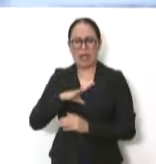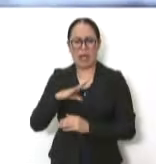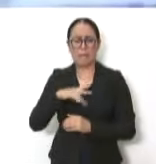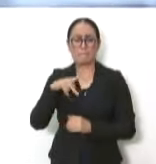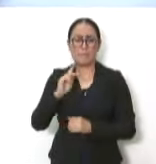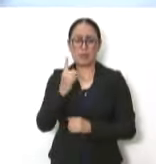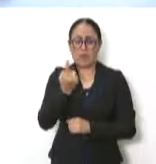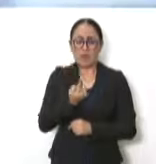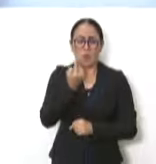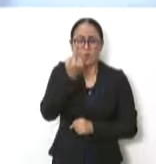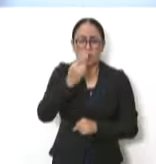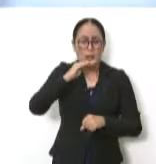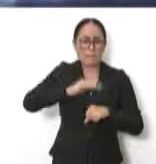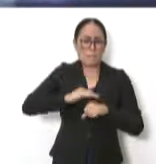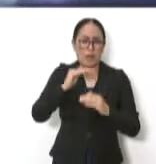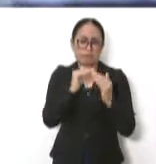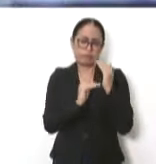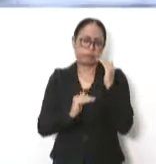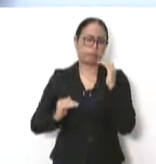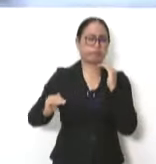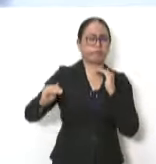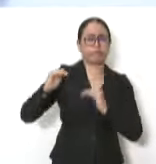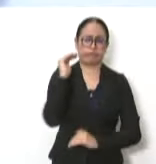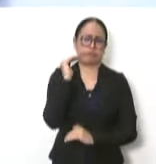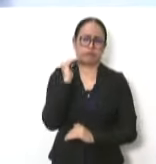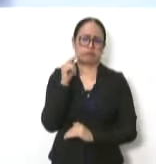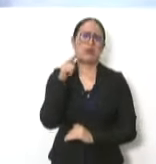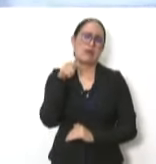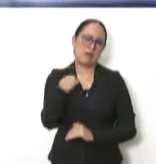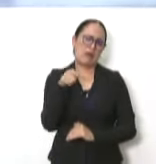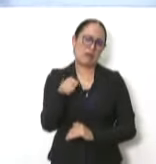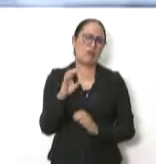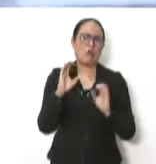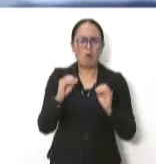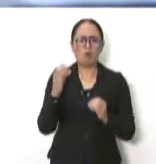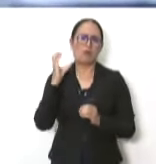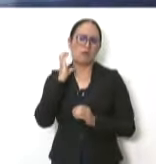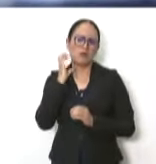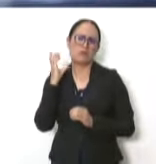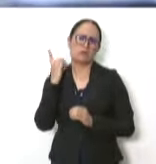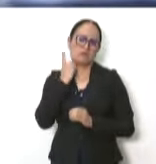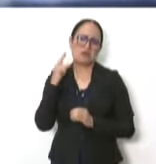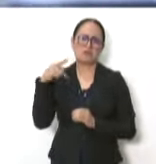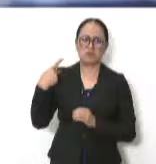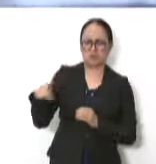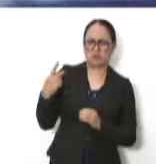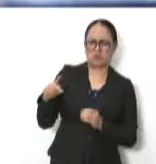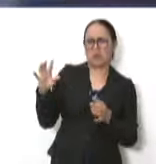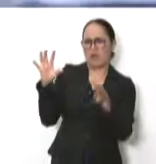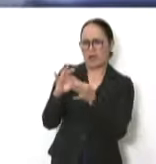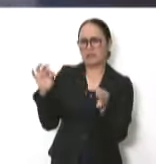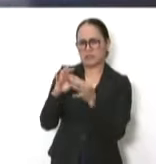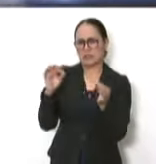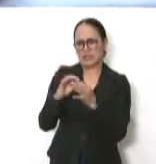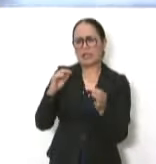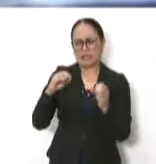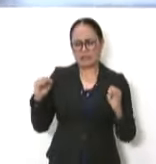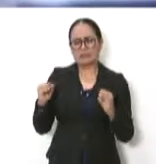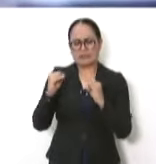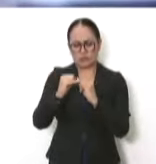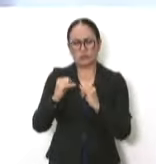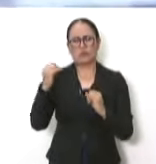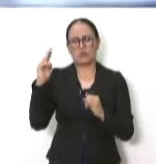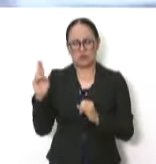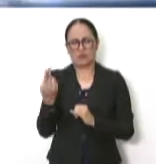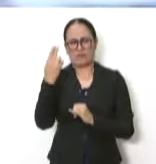por llamarle así, o tendría que ser una definición al interior del propio Congreso del Estado, eso me queda claro, de una institución, pero